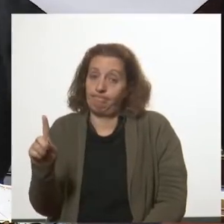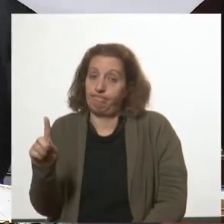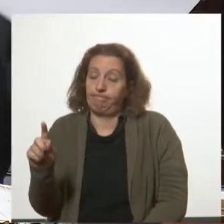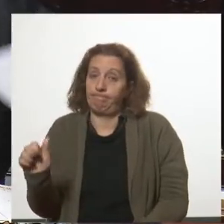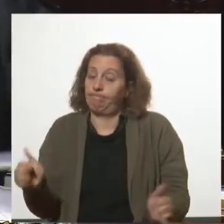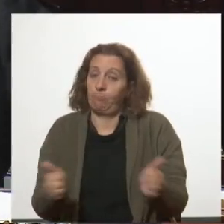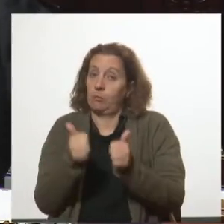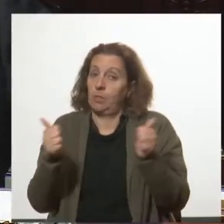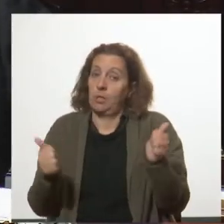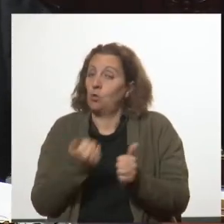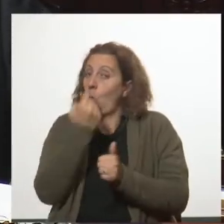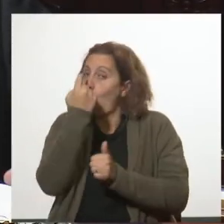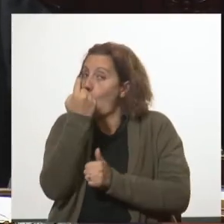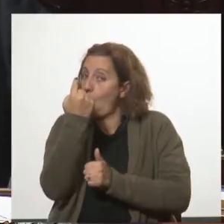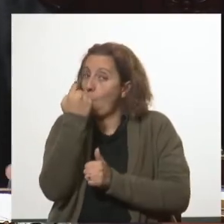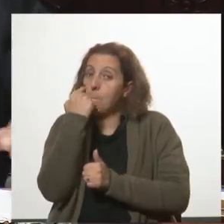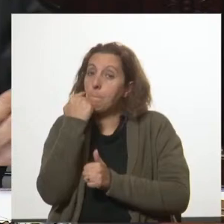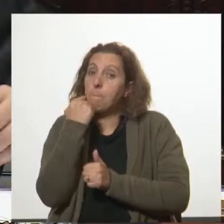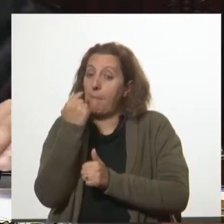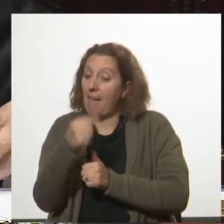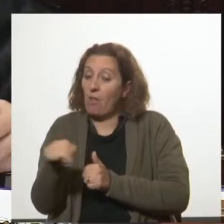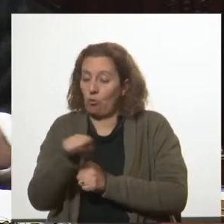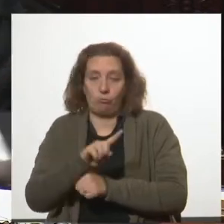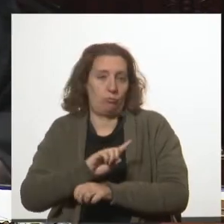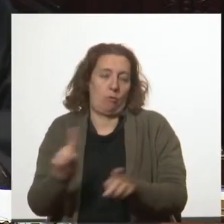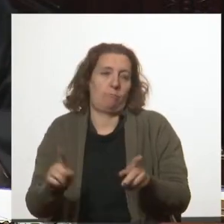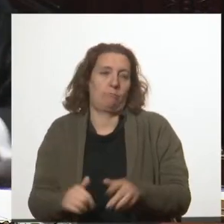en un solo padrón